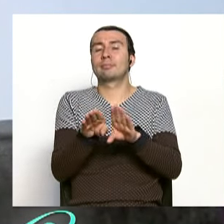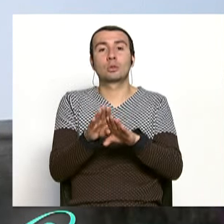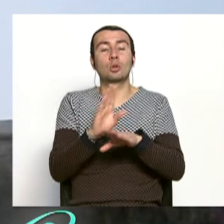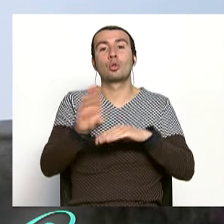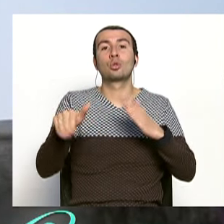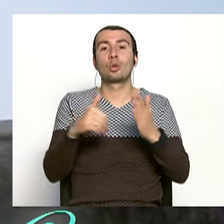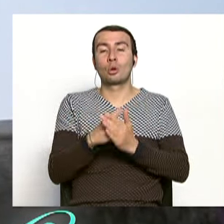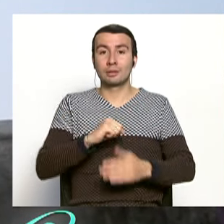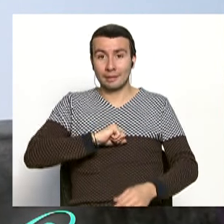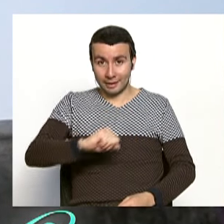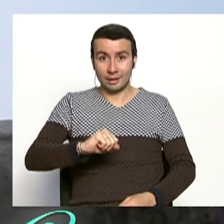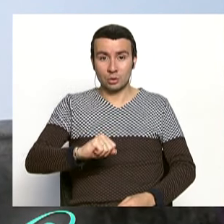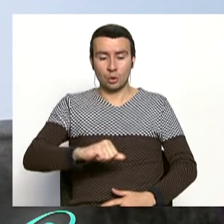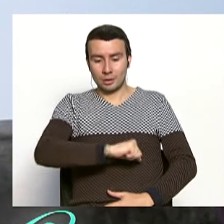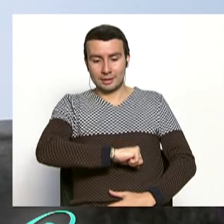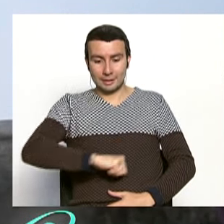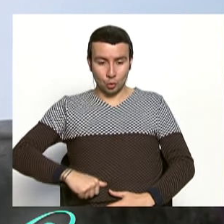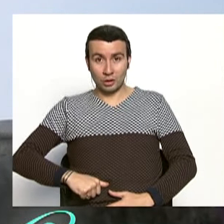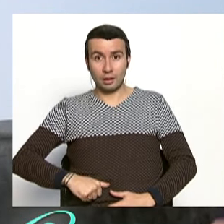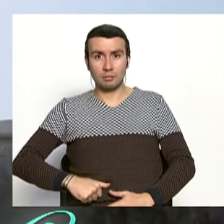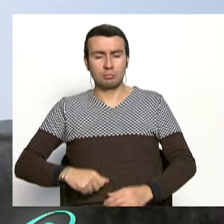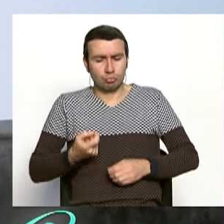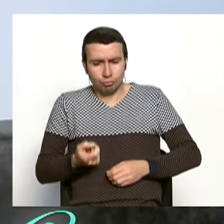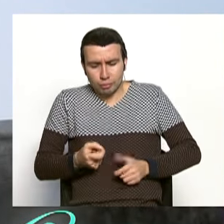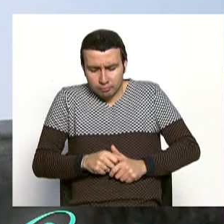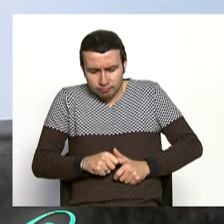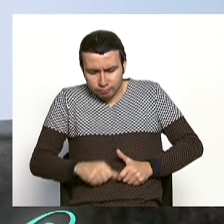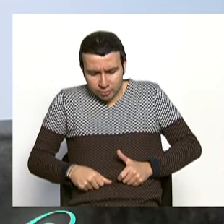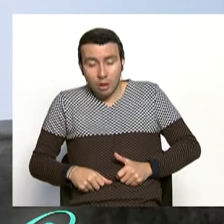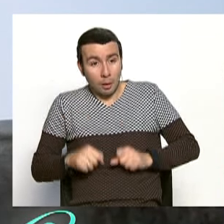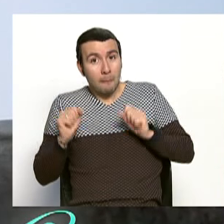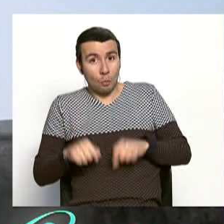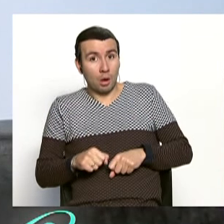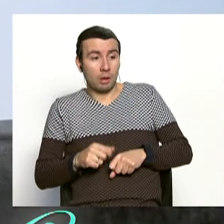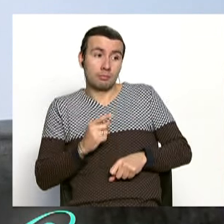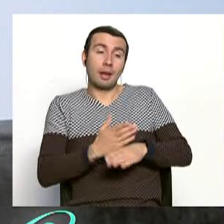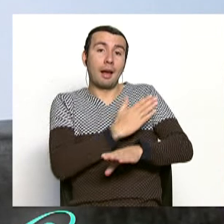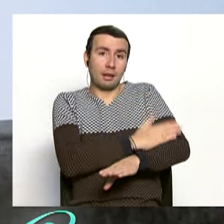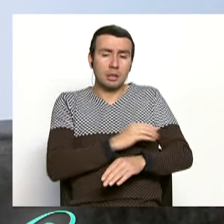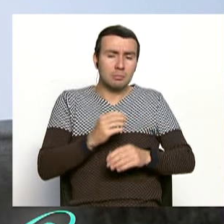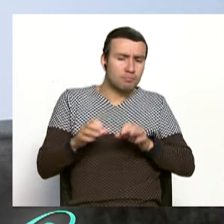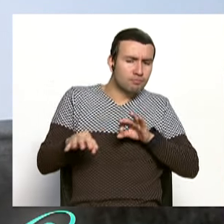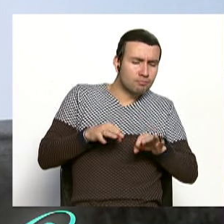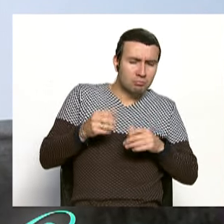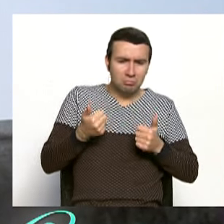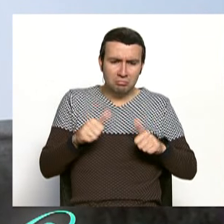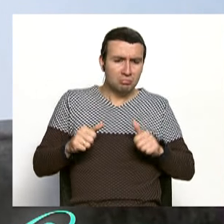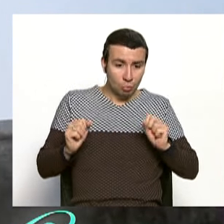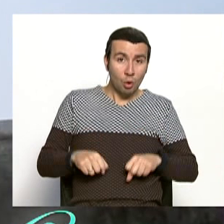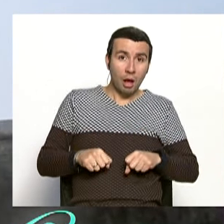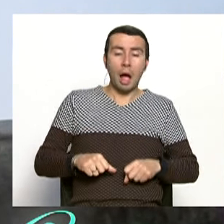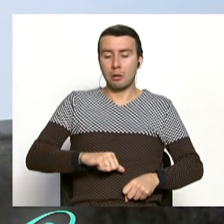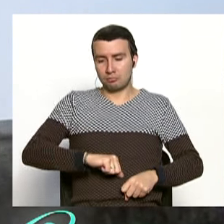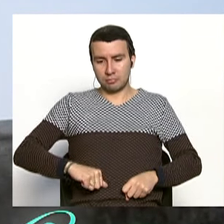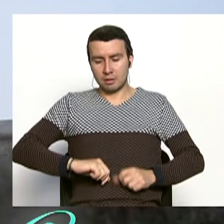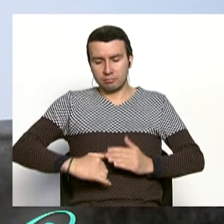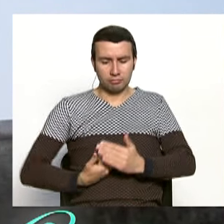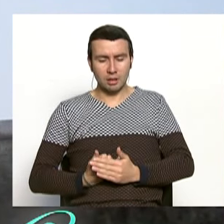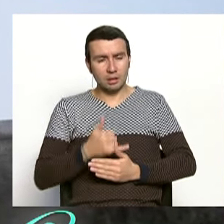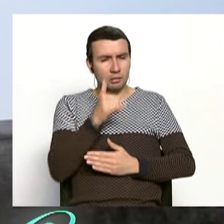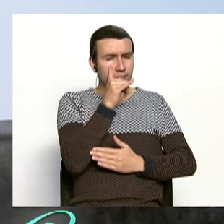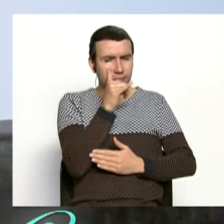a que nuestras cirugías eh siempre y cuando sean posibles como explicó el doctor Villegas eh se puedan realizar por la paroscopia